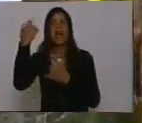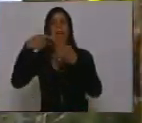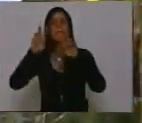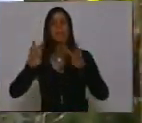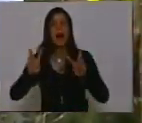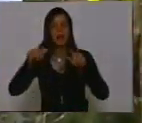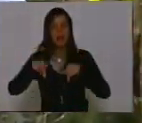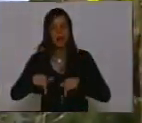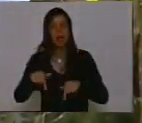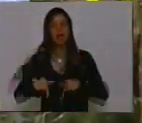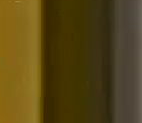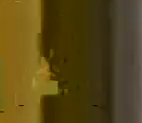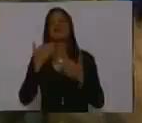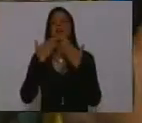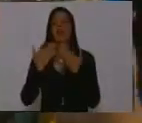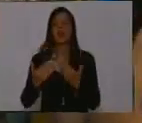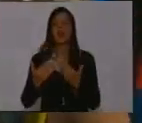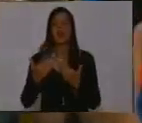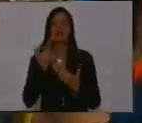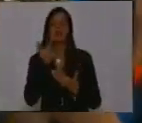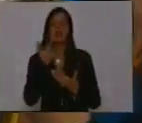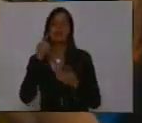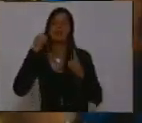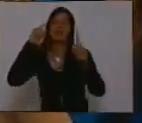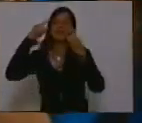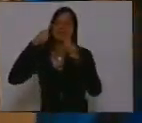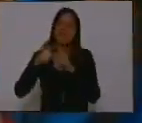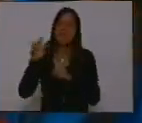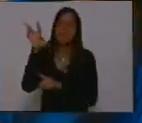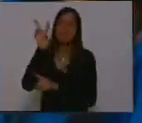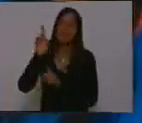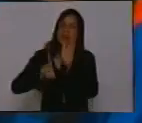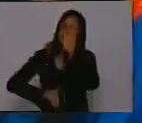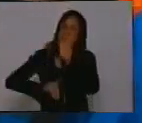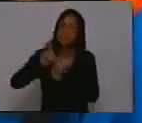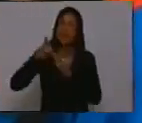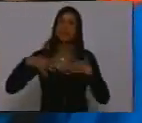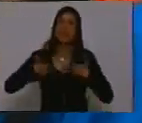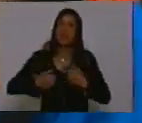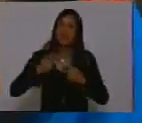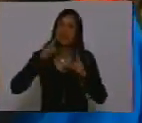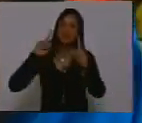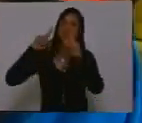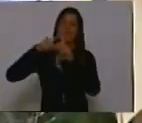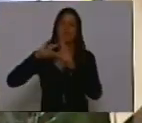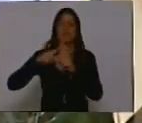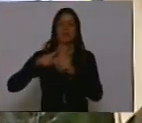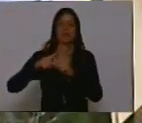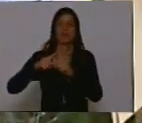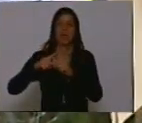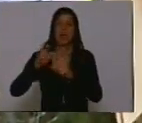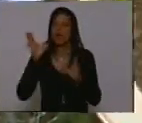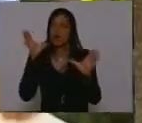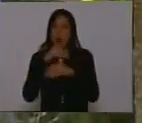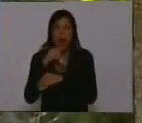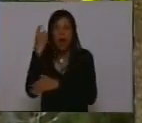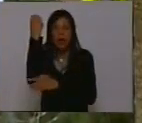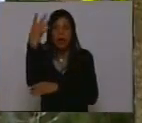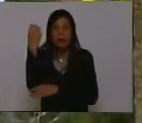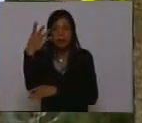por garantizar la salud de la república. Si no, nada de esto fuera posible, sin duda